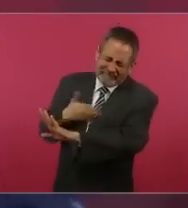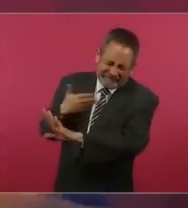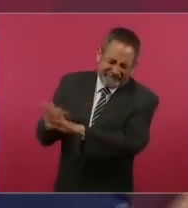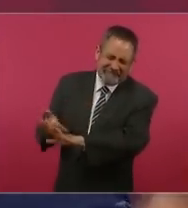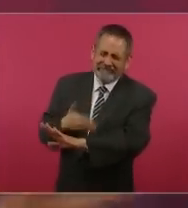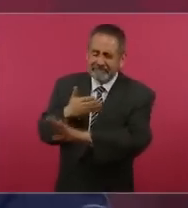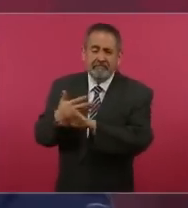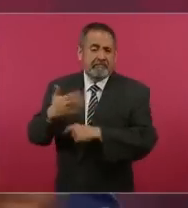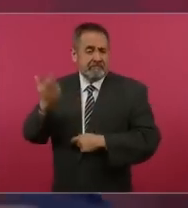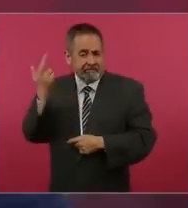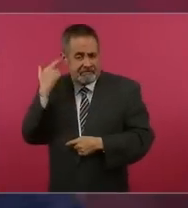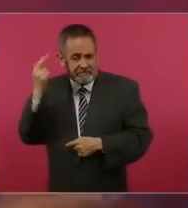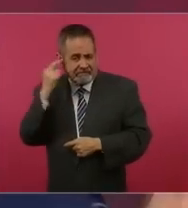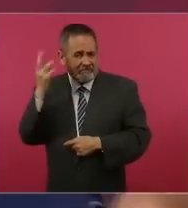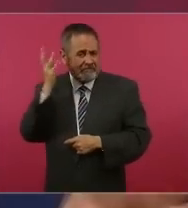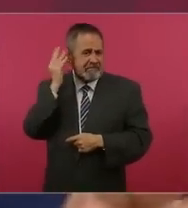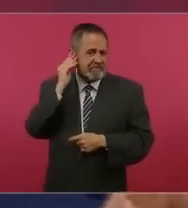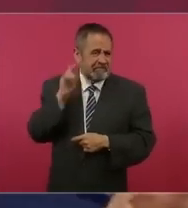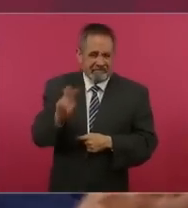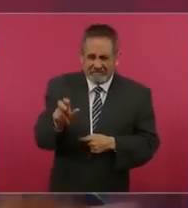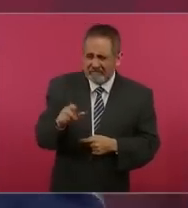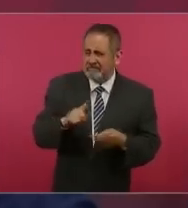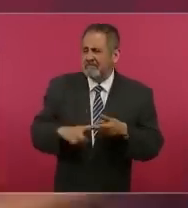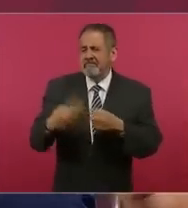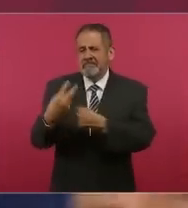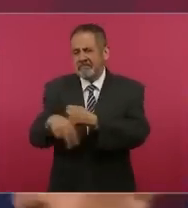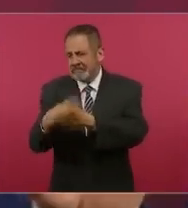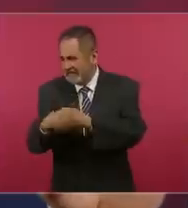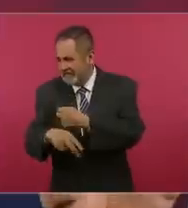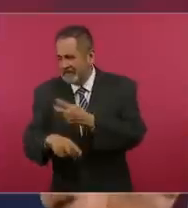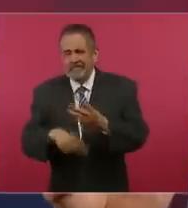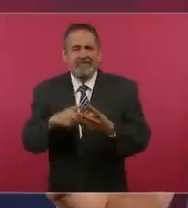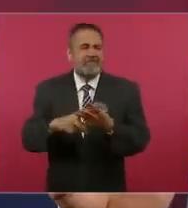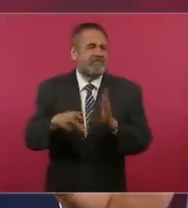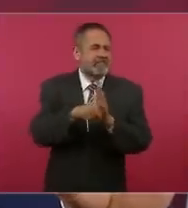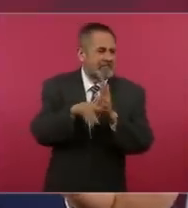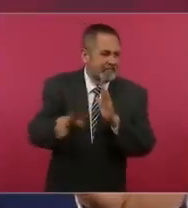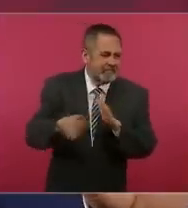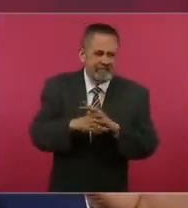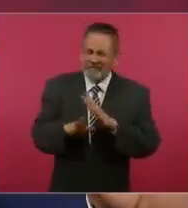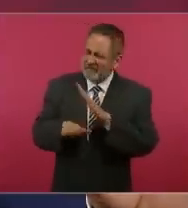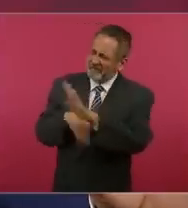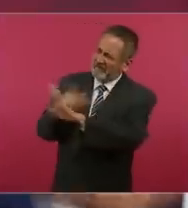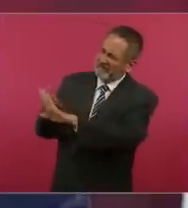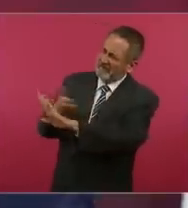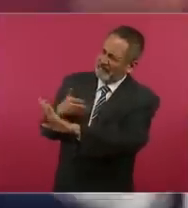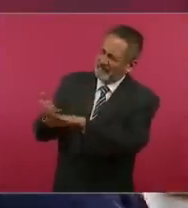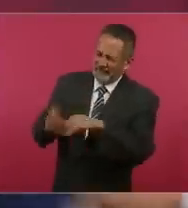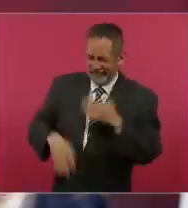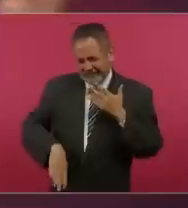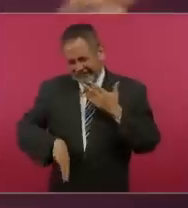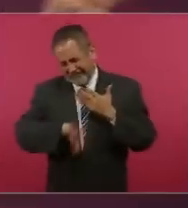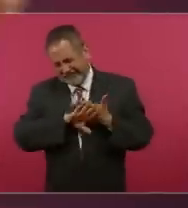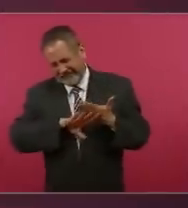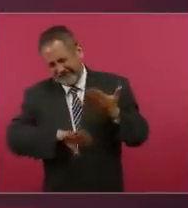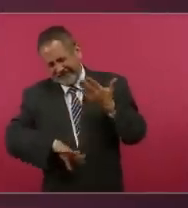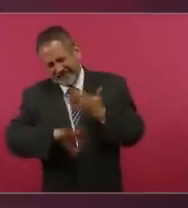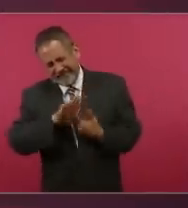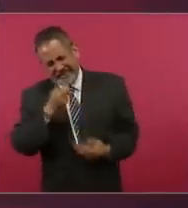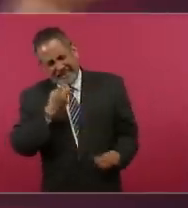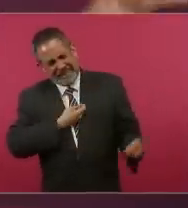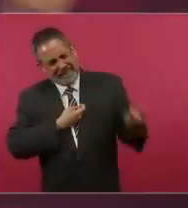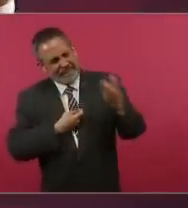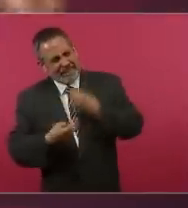en la radio en la televisión en los periódicos y pueden llegar a